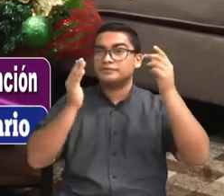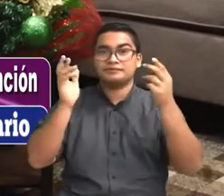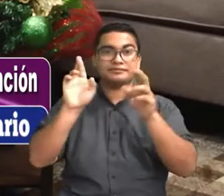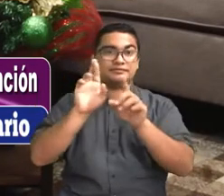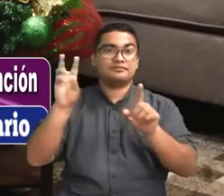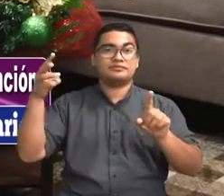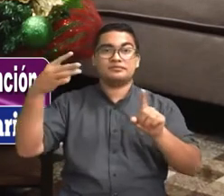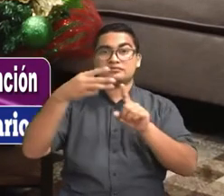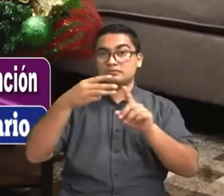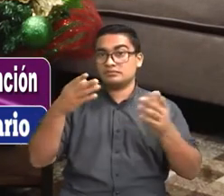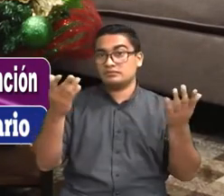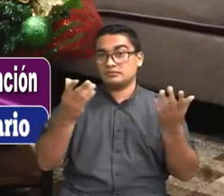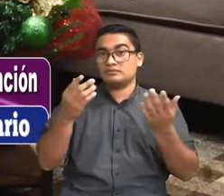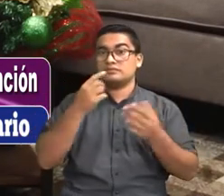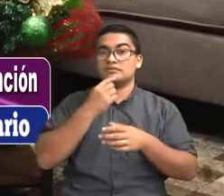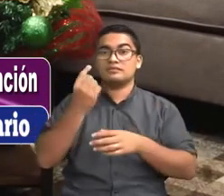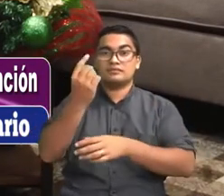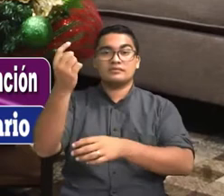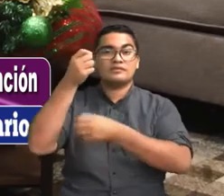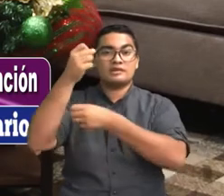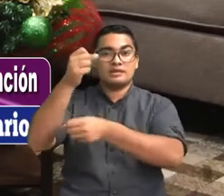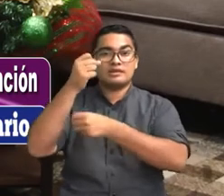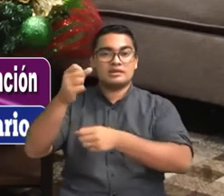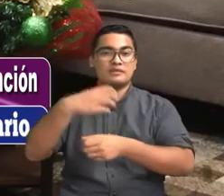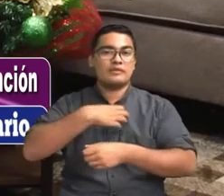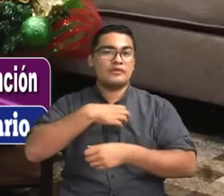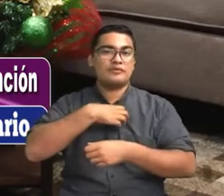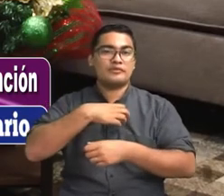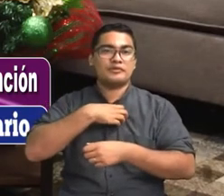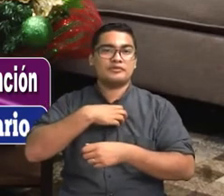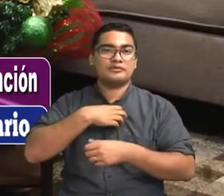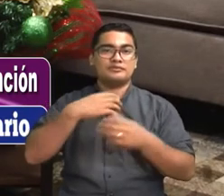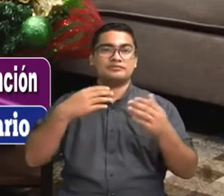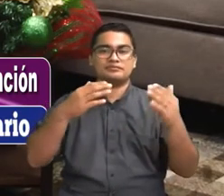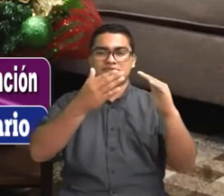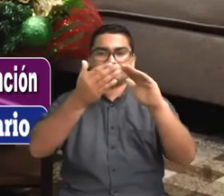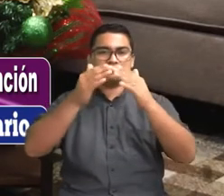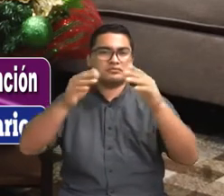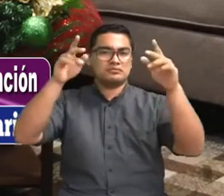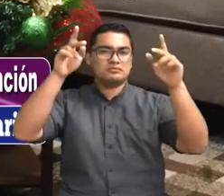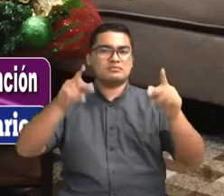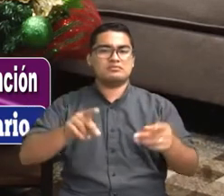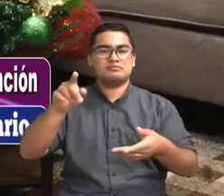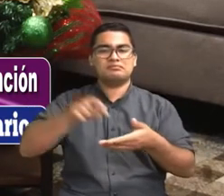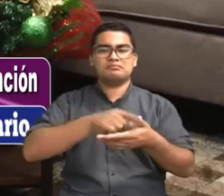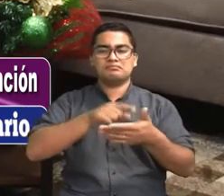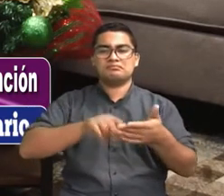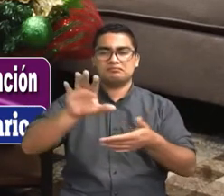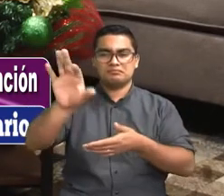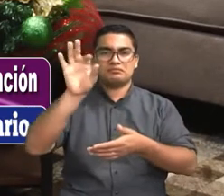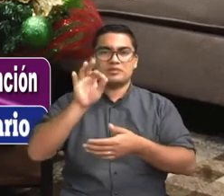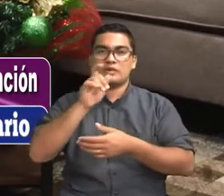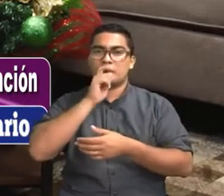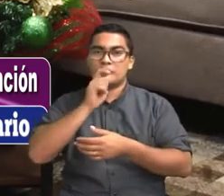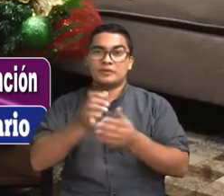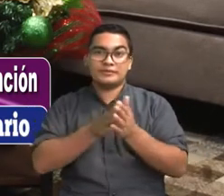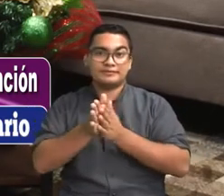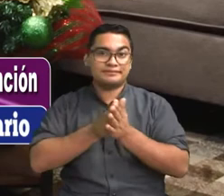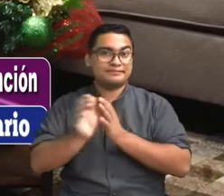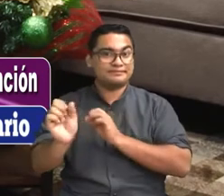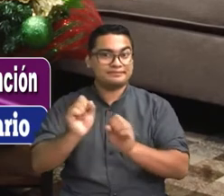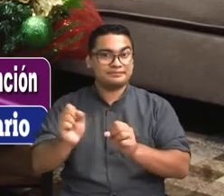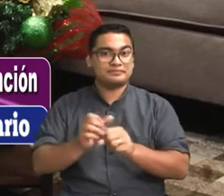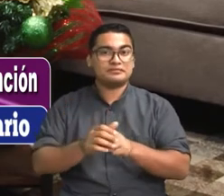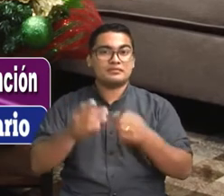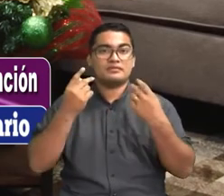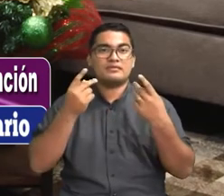identificarlo porque son los líderes naturales o los líderes que la comunidad o el pueblo pues tiene y se identifican dentro de esa dinámica, pero no